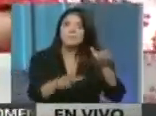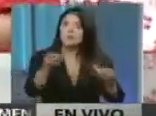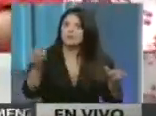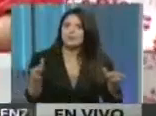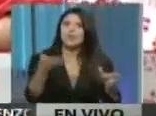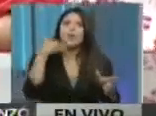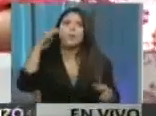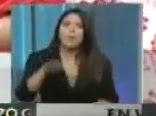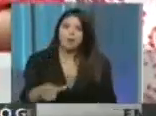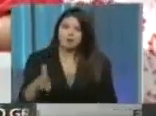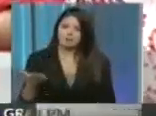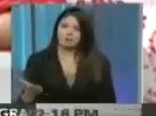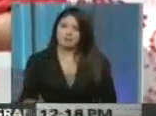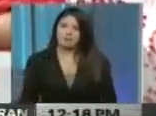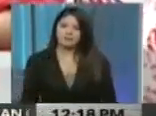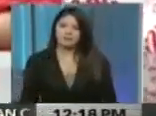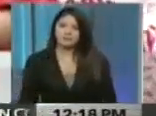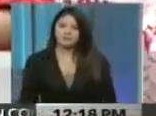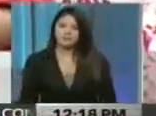vive,